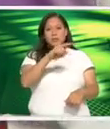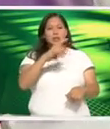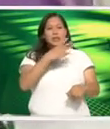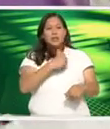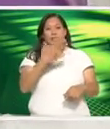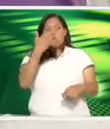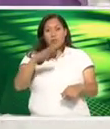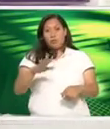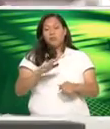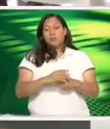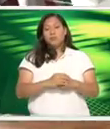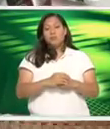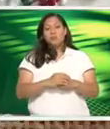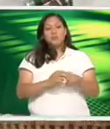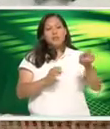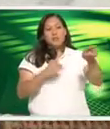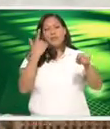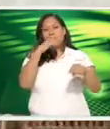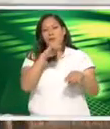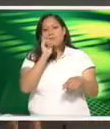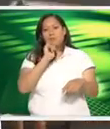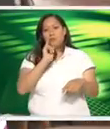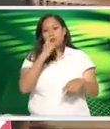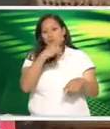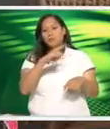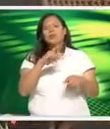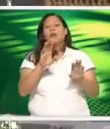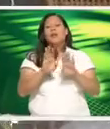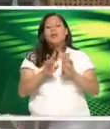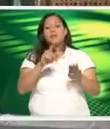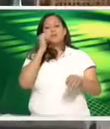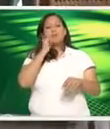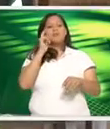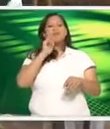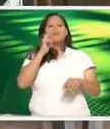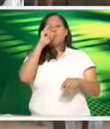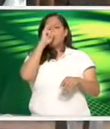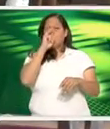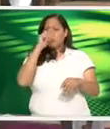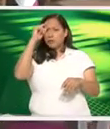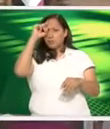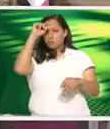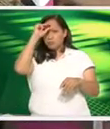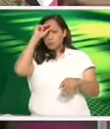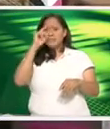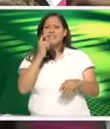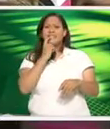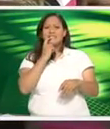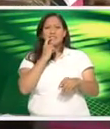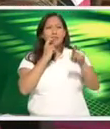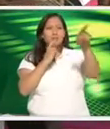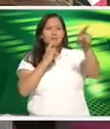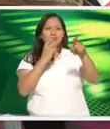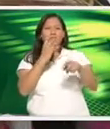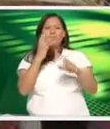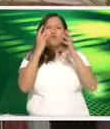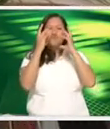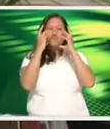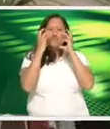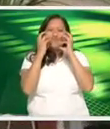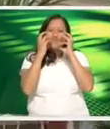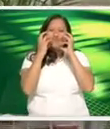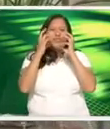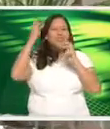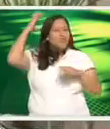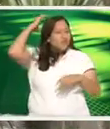hijos aproximadamente. Wow. Y de todas maneras, siempre fue una mujer muy atractiva, muy inteligente. Aquí nos las pusieron más bien como, que